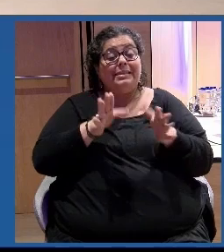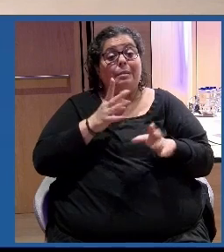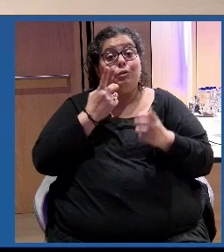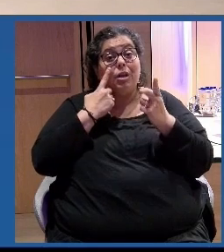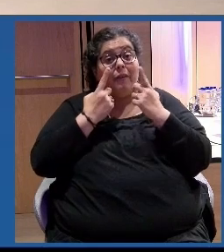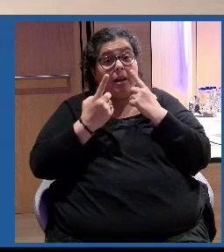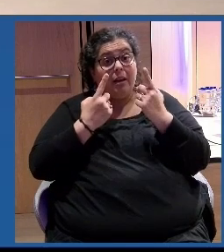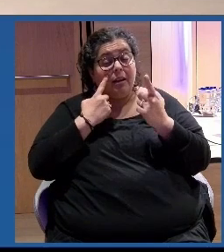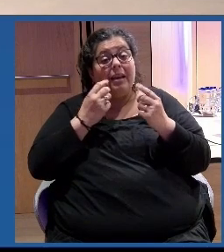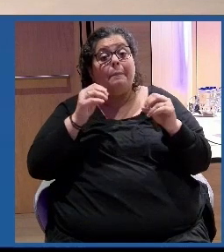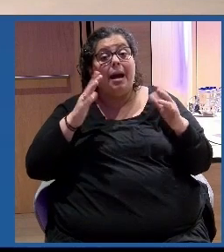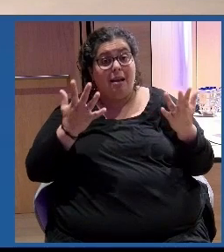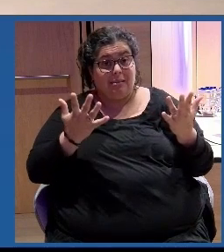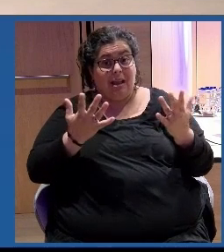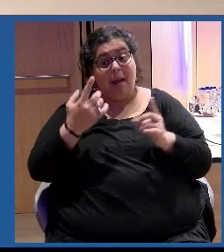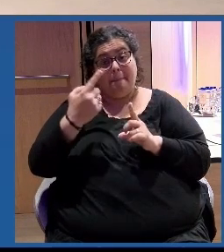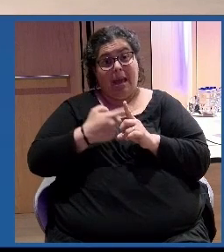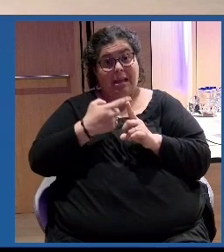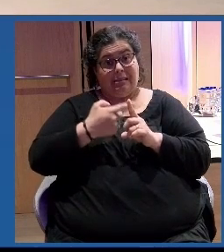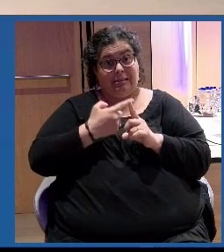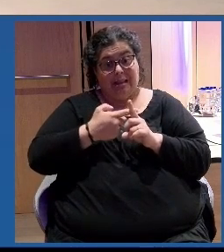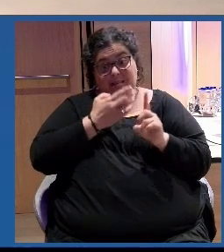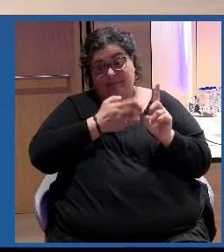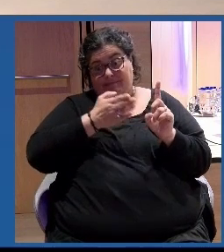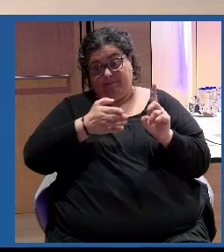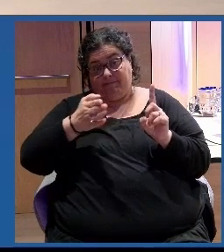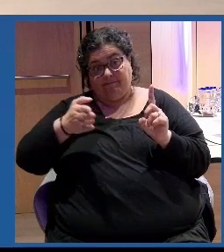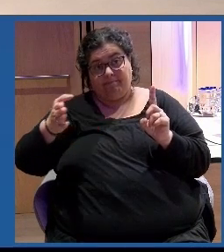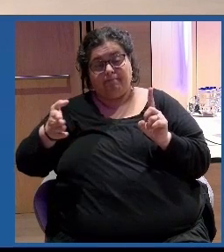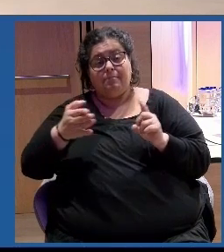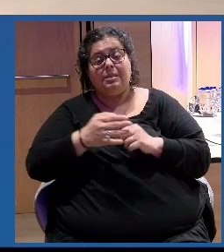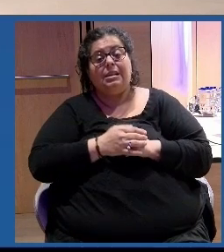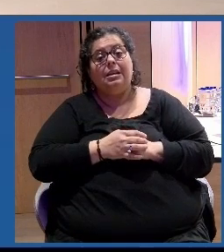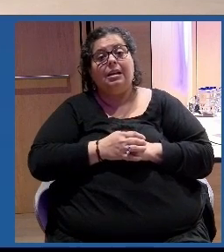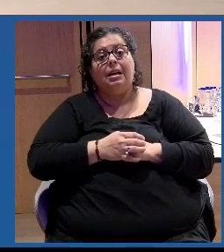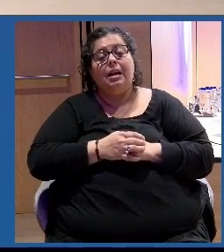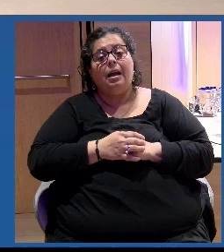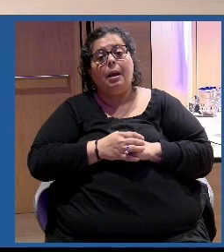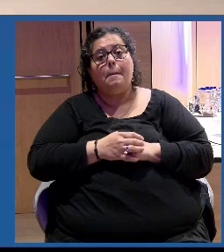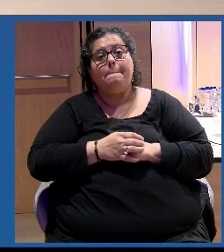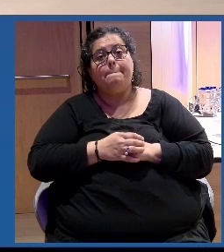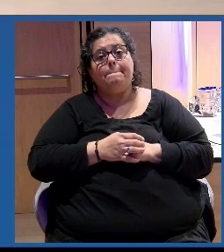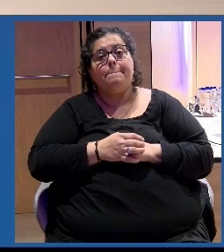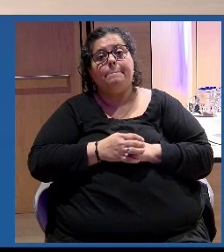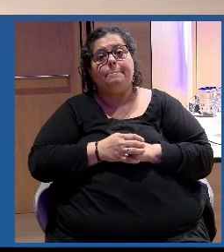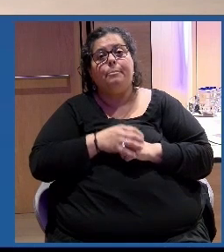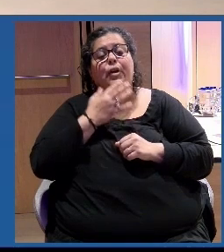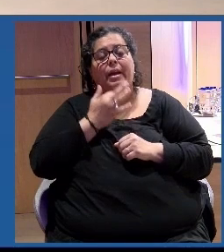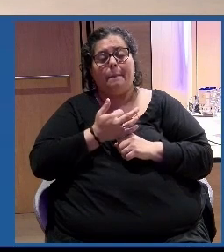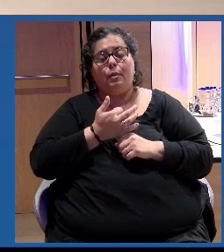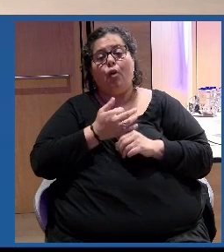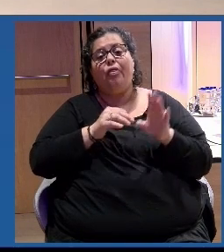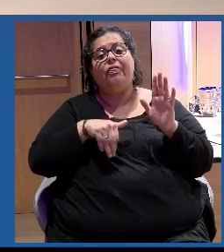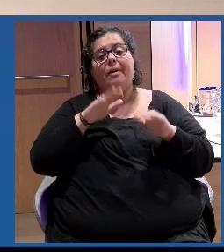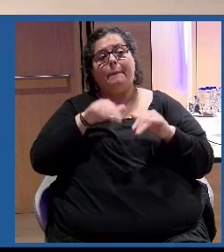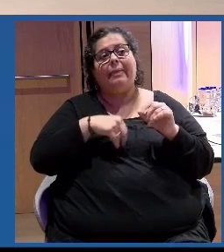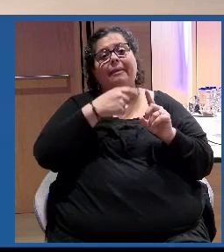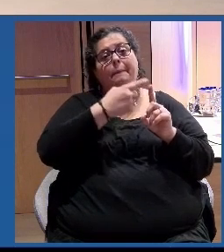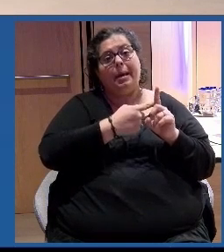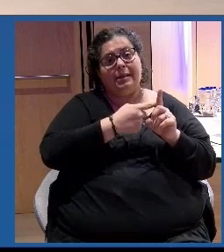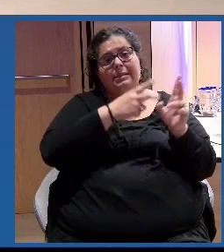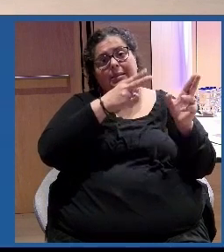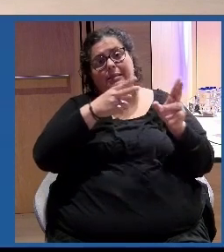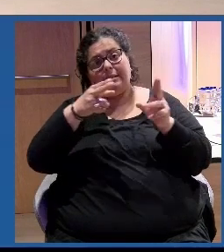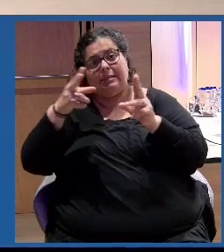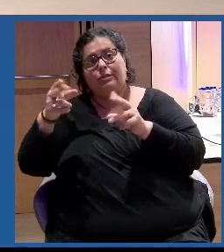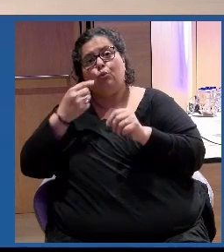estos meses, qué se está demandando en términos de estacionalidad, porque finalmente si ustedes lo miran como gráfico, si lo miran en